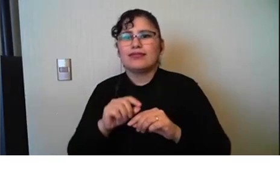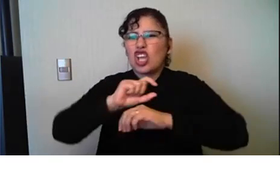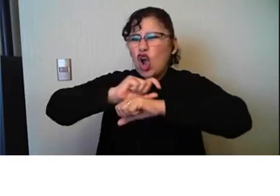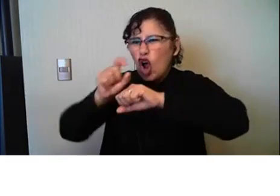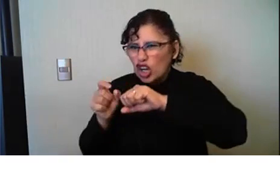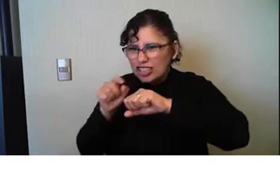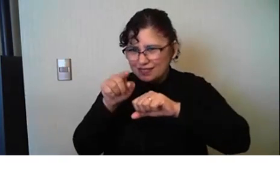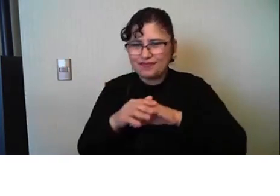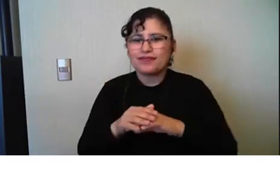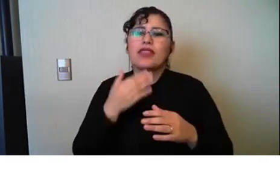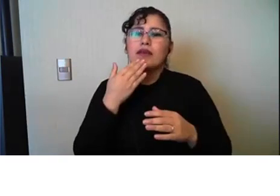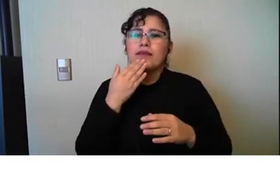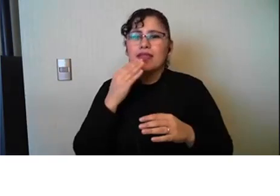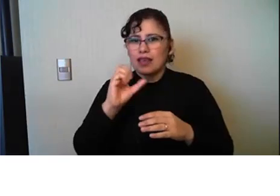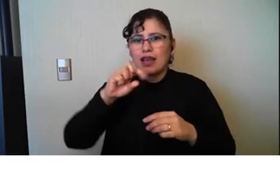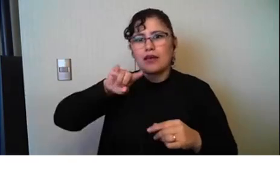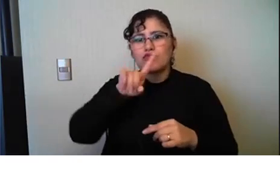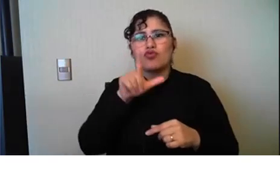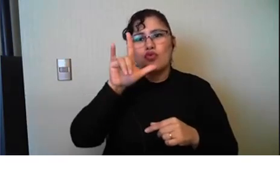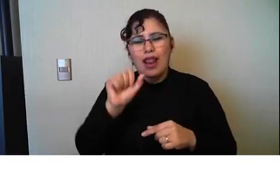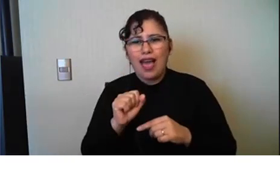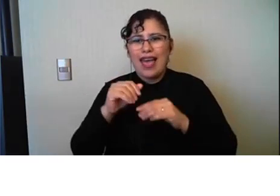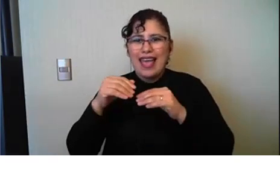cápsula extrema, claustro,